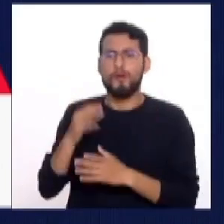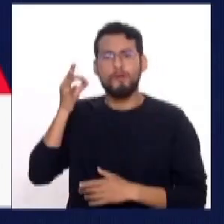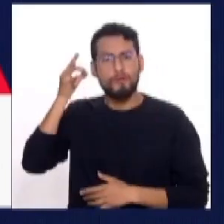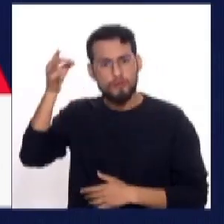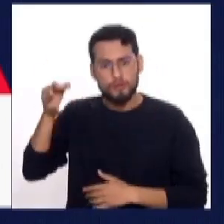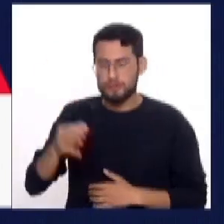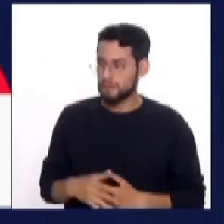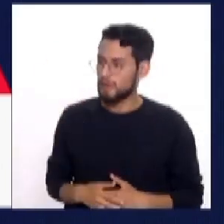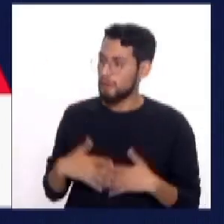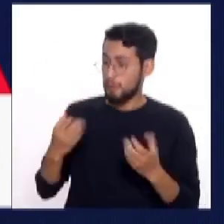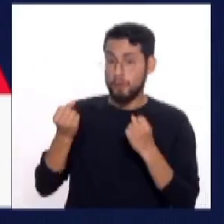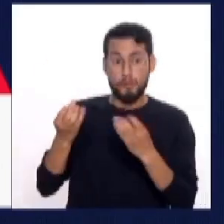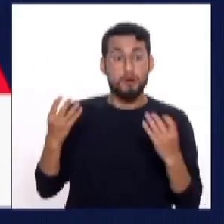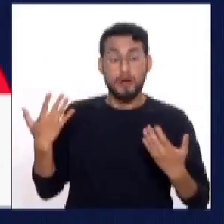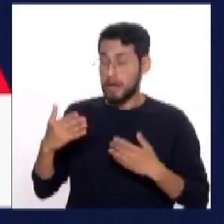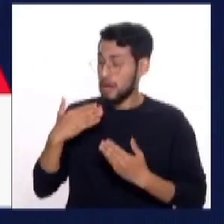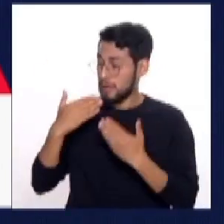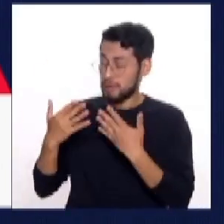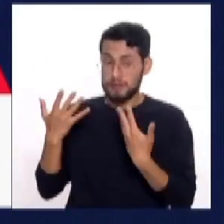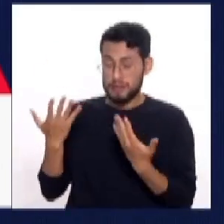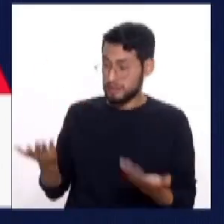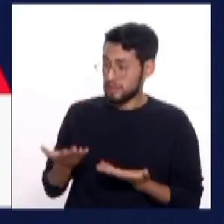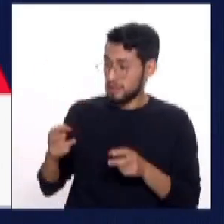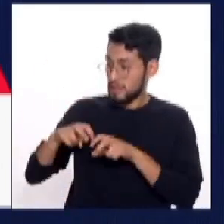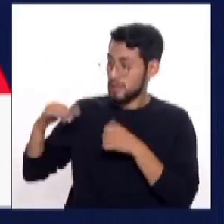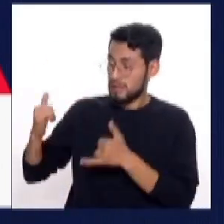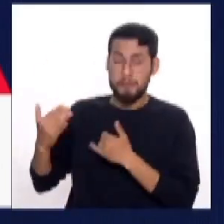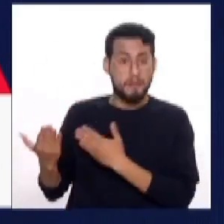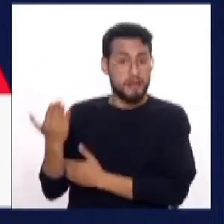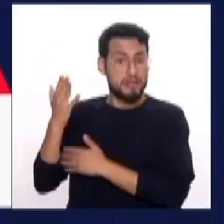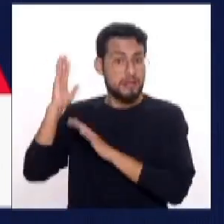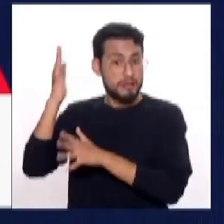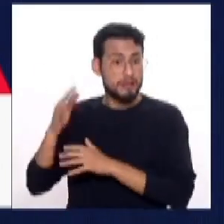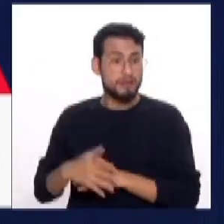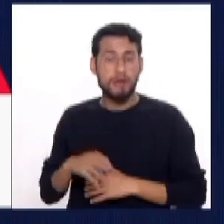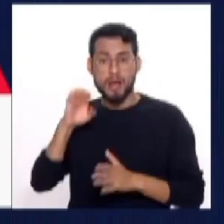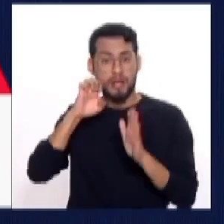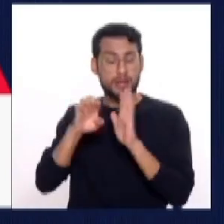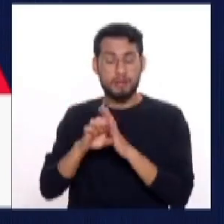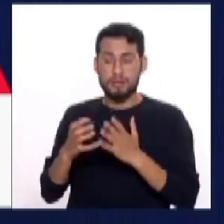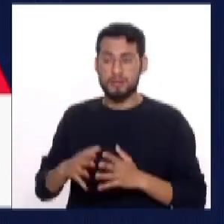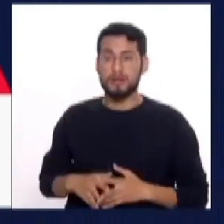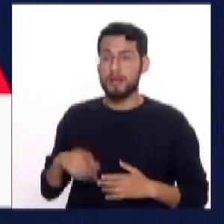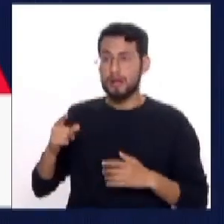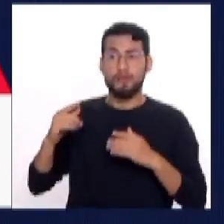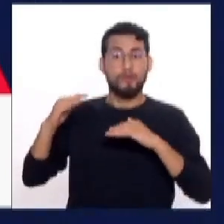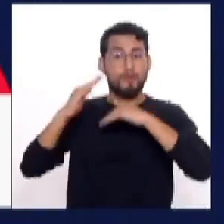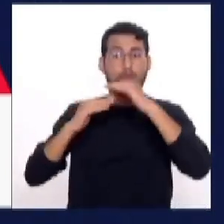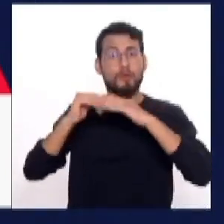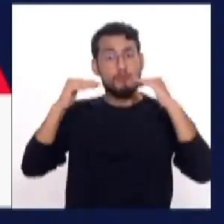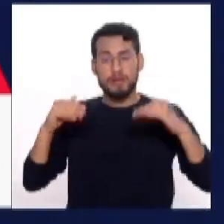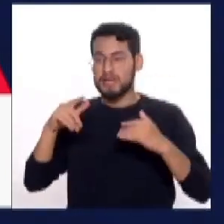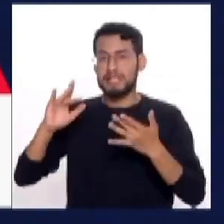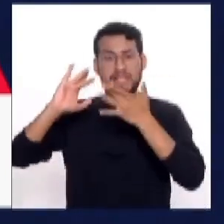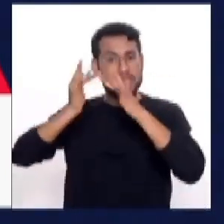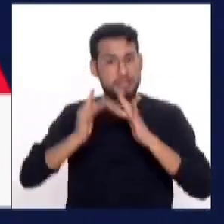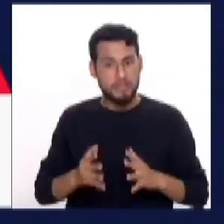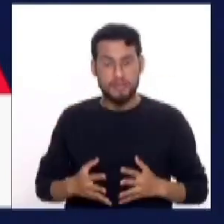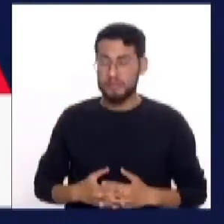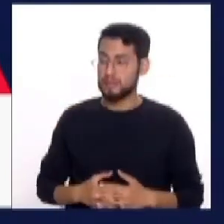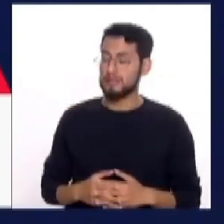futuro muchos que ya se han mencionado Aquí esta mañana por ejemplo las infraestructuras digitales